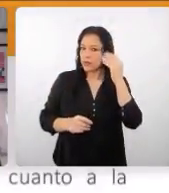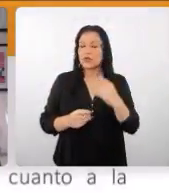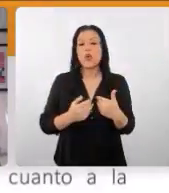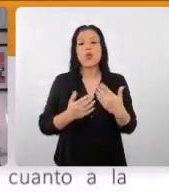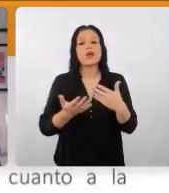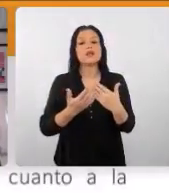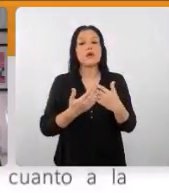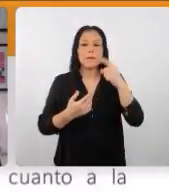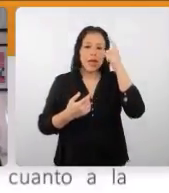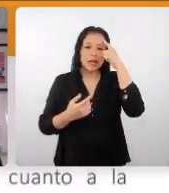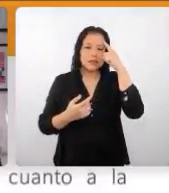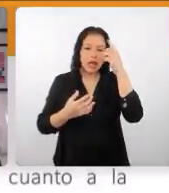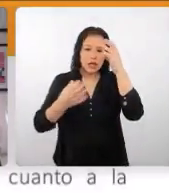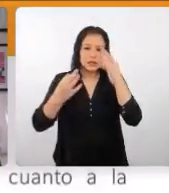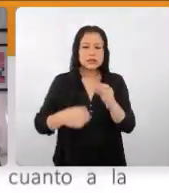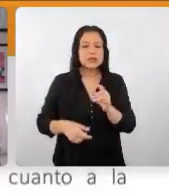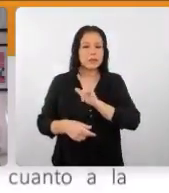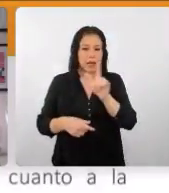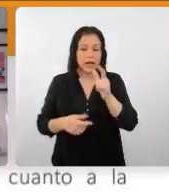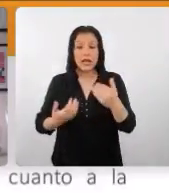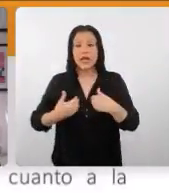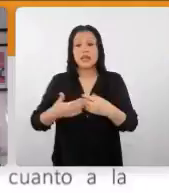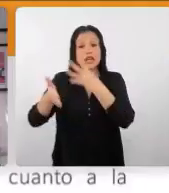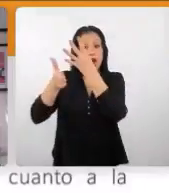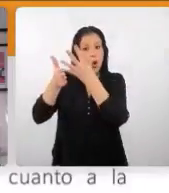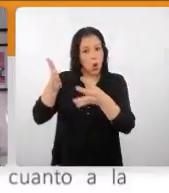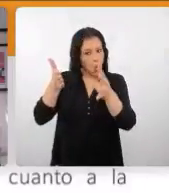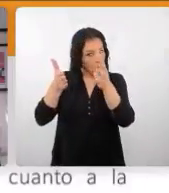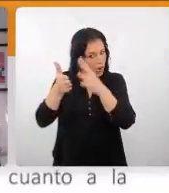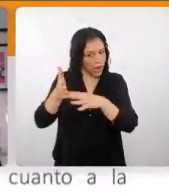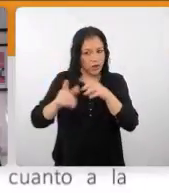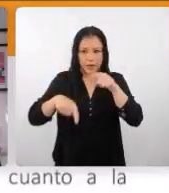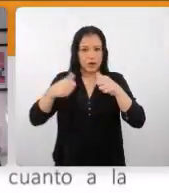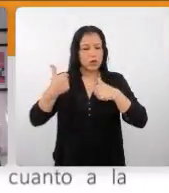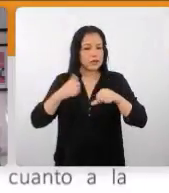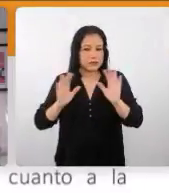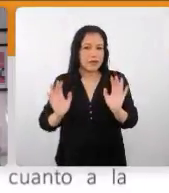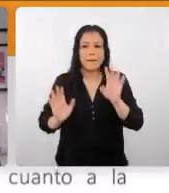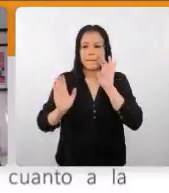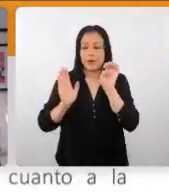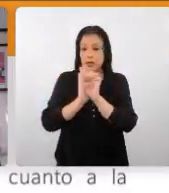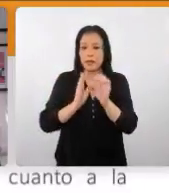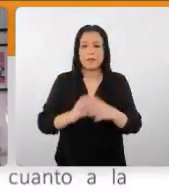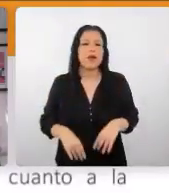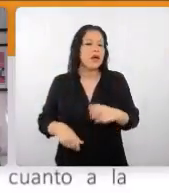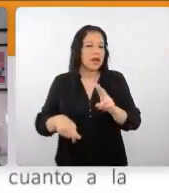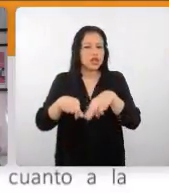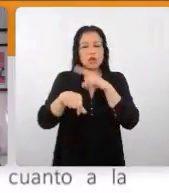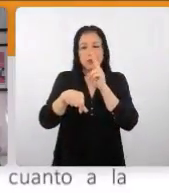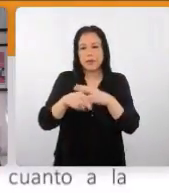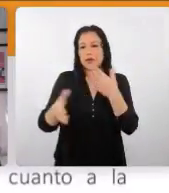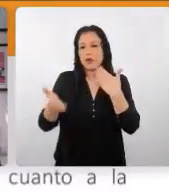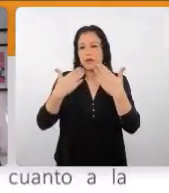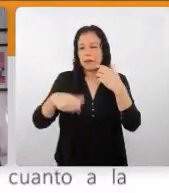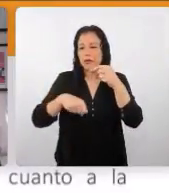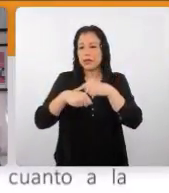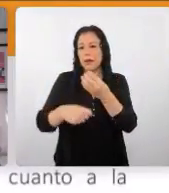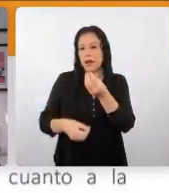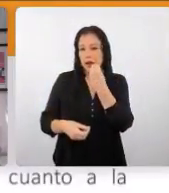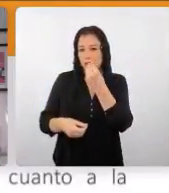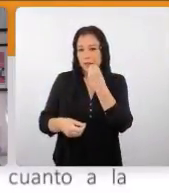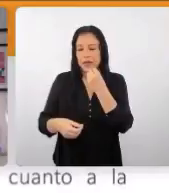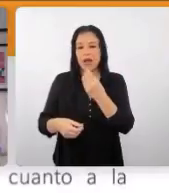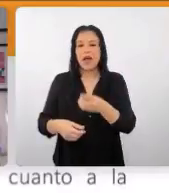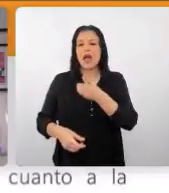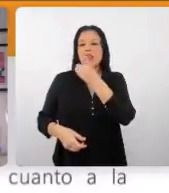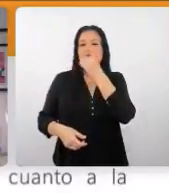su experiencia. Y tienen horarios establecidos para ciertas actividades. Por ejemplo, normalmente cuando hablamos de la alimentación, desayunan